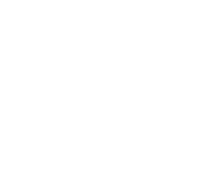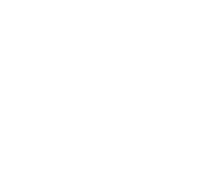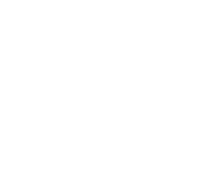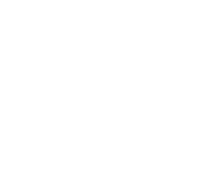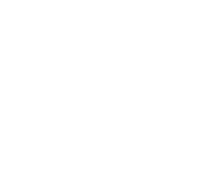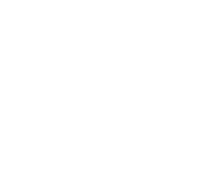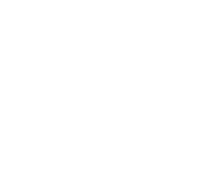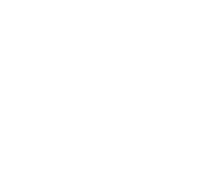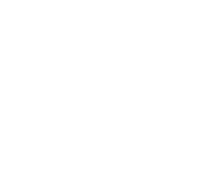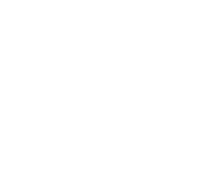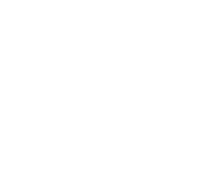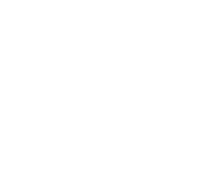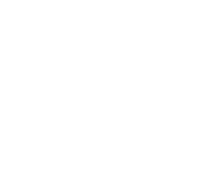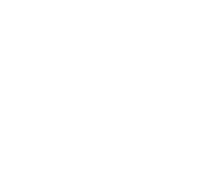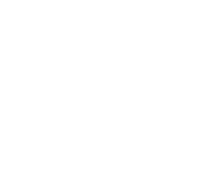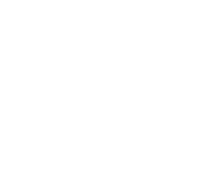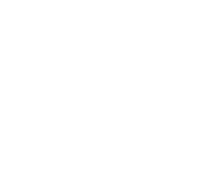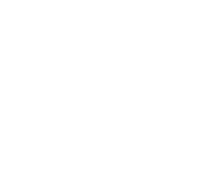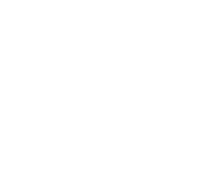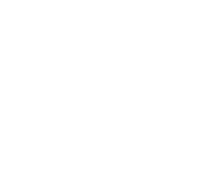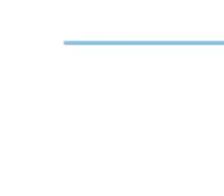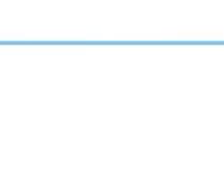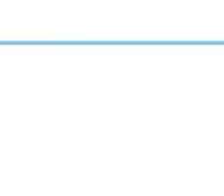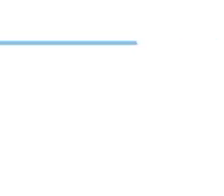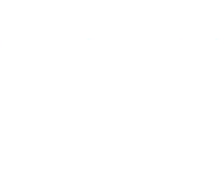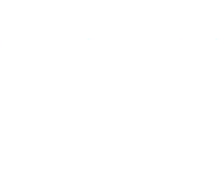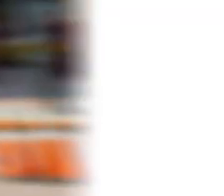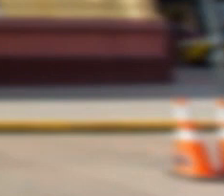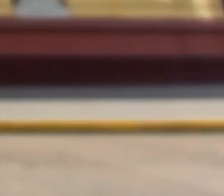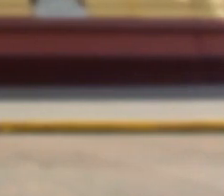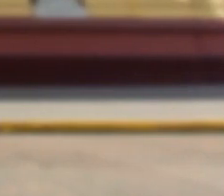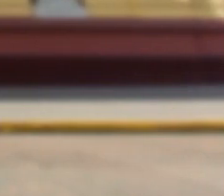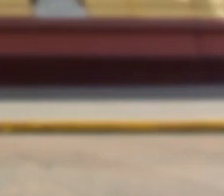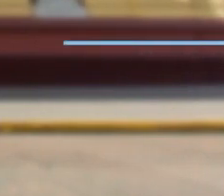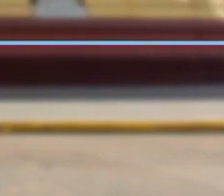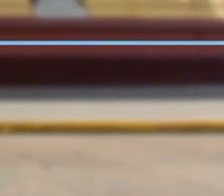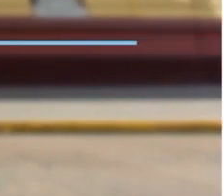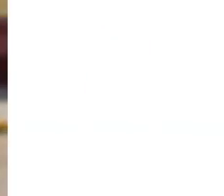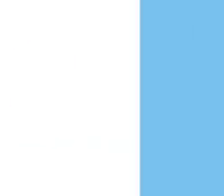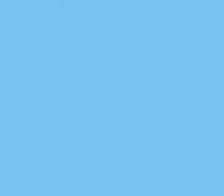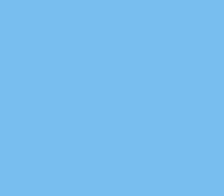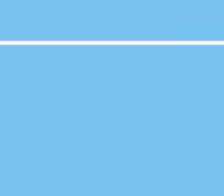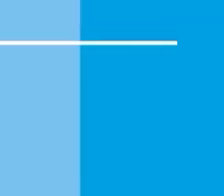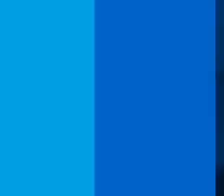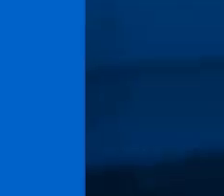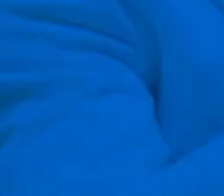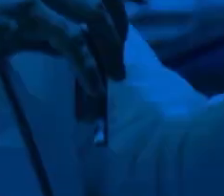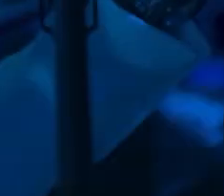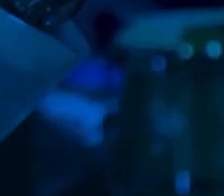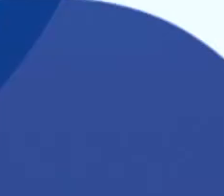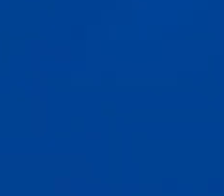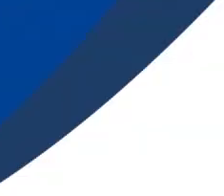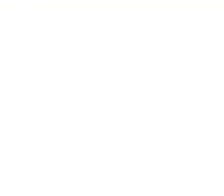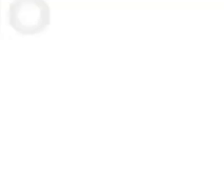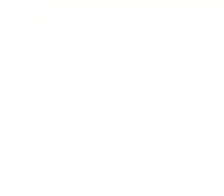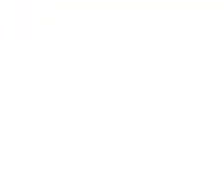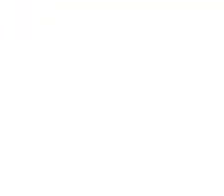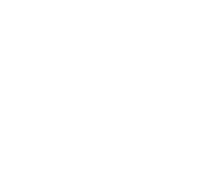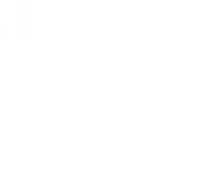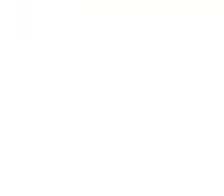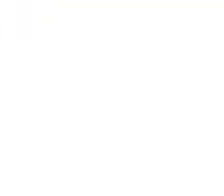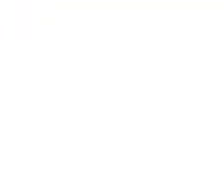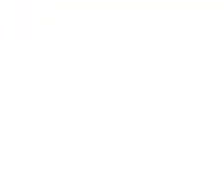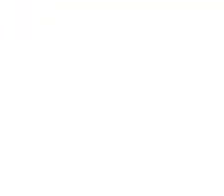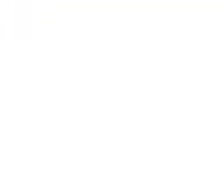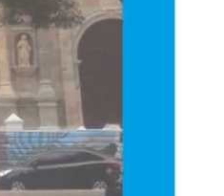El Gobierno Nacional a través del Ministerio de Cultura y CERTV presentan Mi Cultura en Casa 2.0. A beneficio de